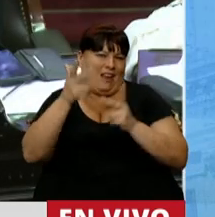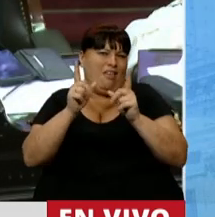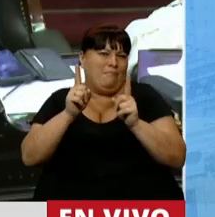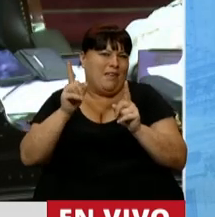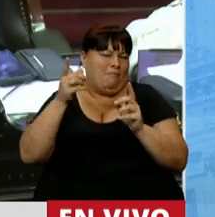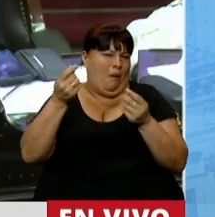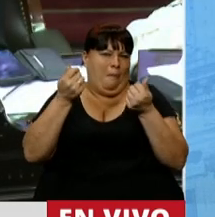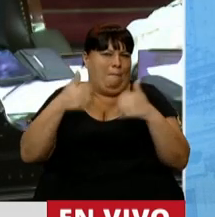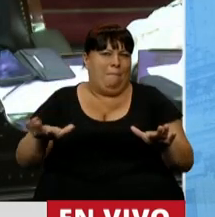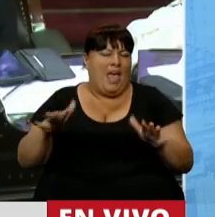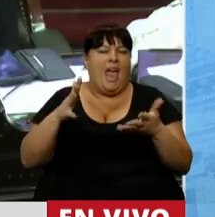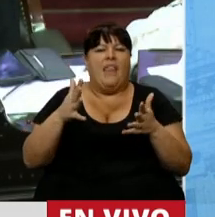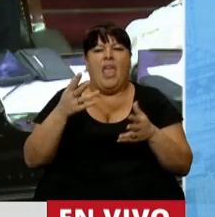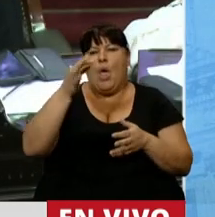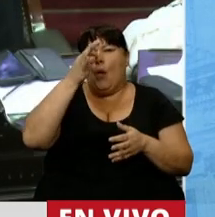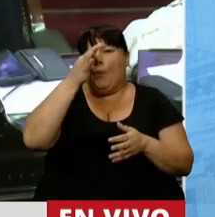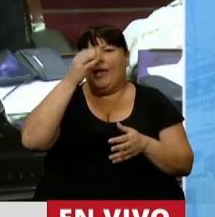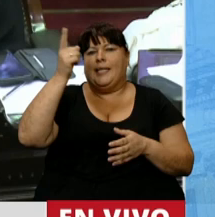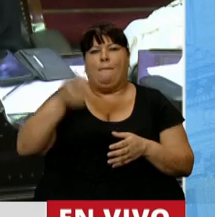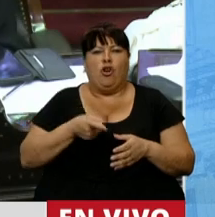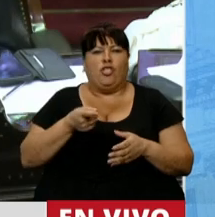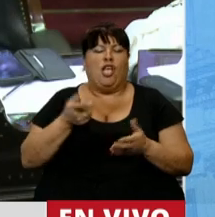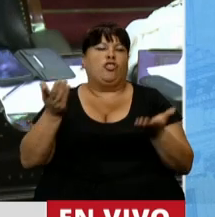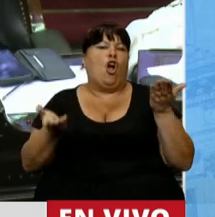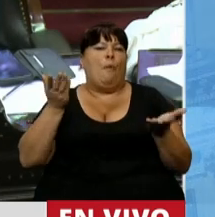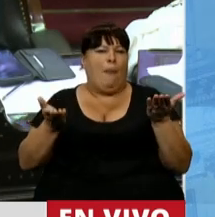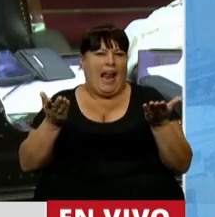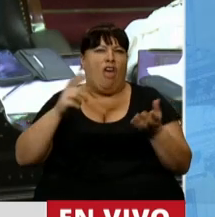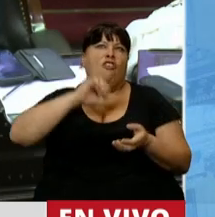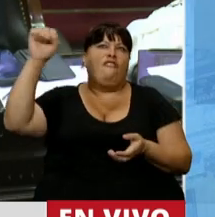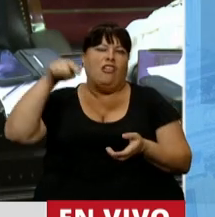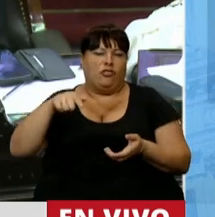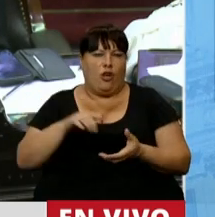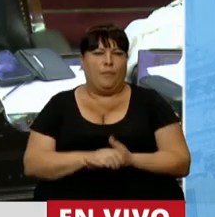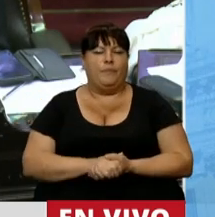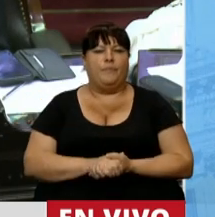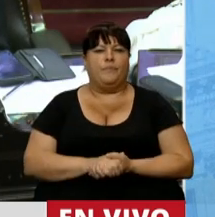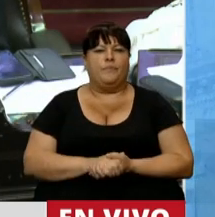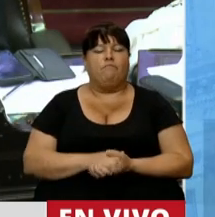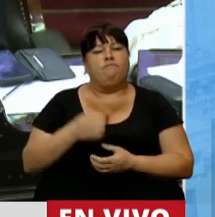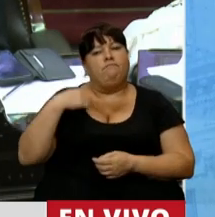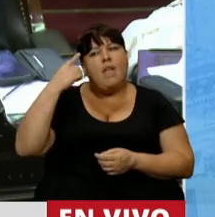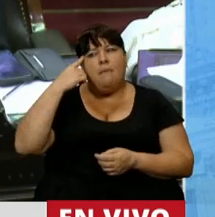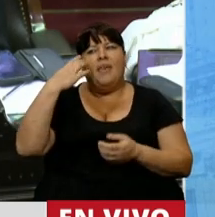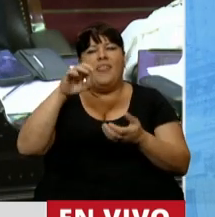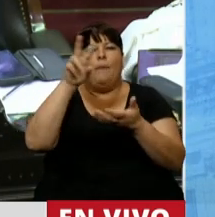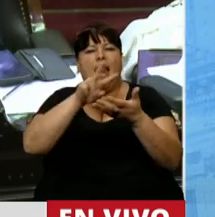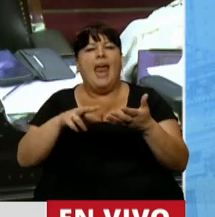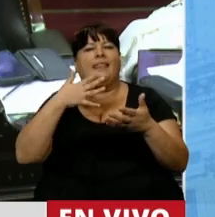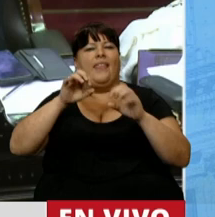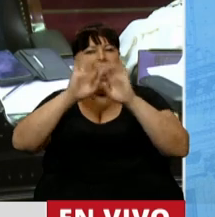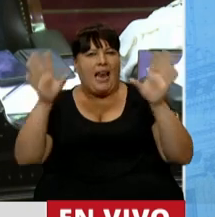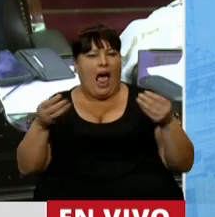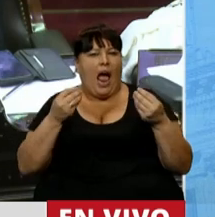mencionado que tuvo una pérdida del orden de los 20 puntos en relación al proceso inflacionario, ¿no? Y me parece que hay que leerla y comprenderla